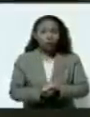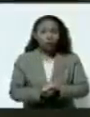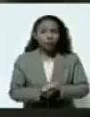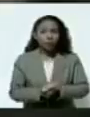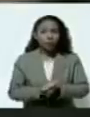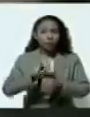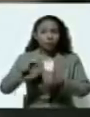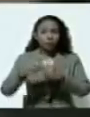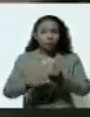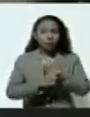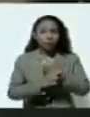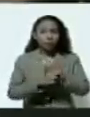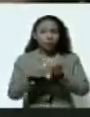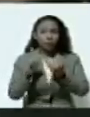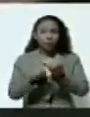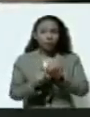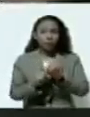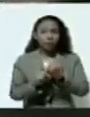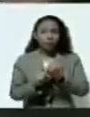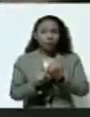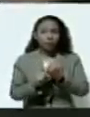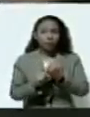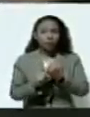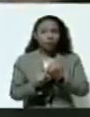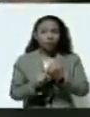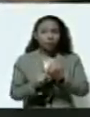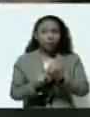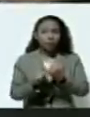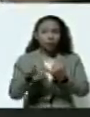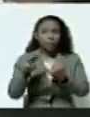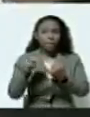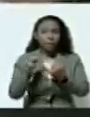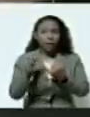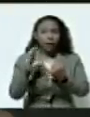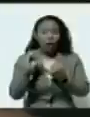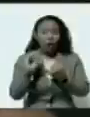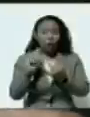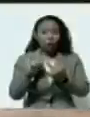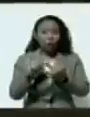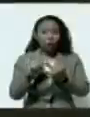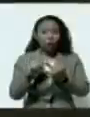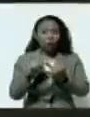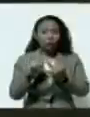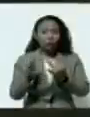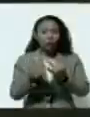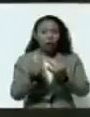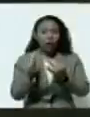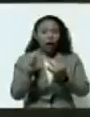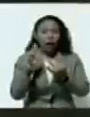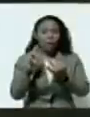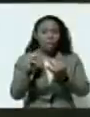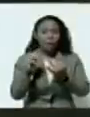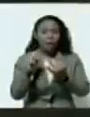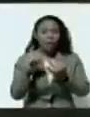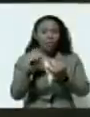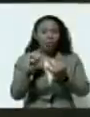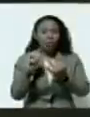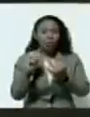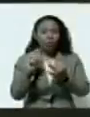Juan Guaidó Márquez, Marco Aurelio Quiñones, Armando Armas, Carlos